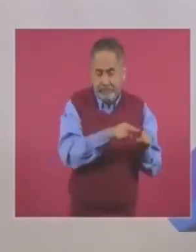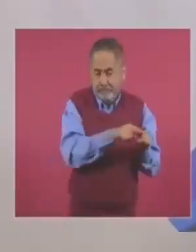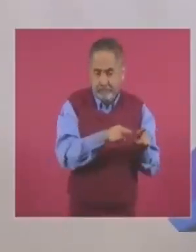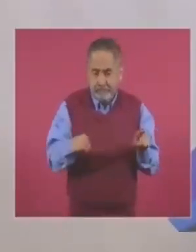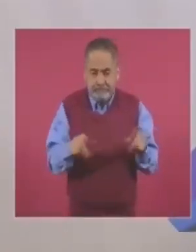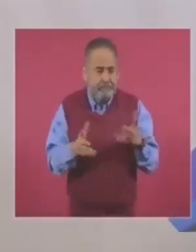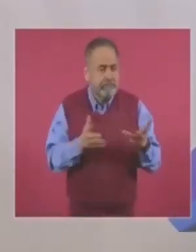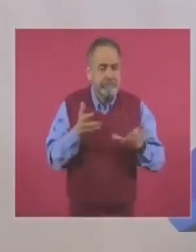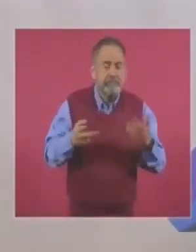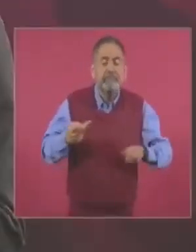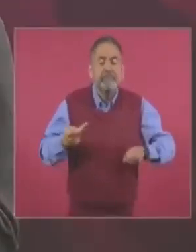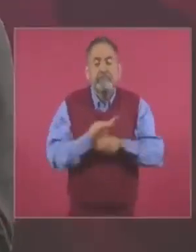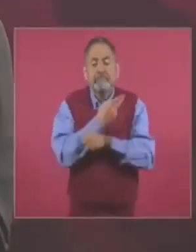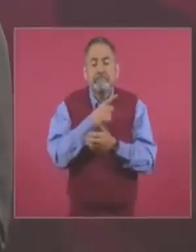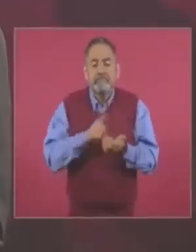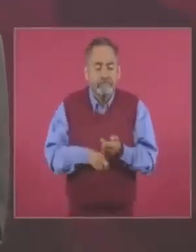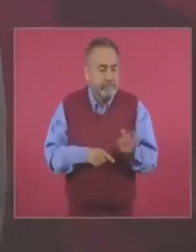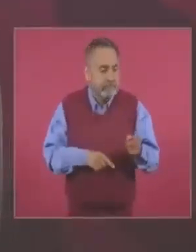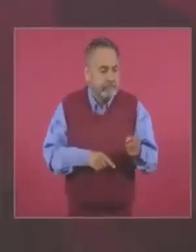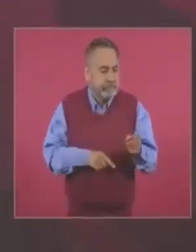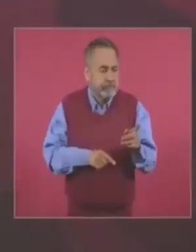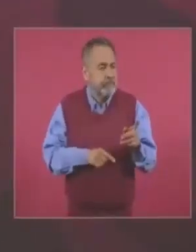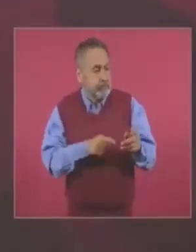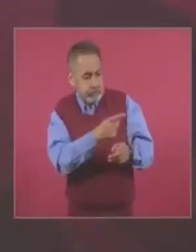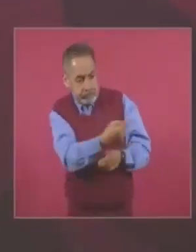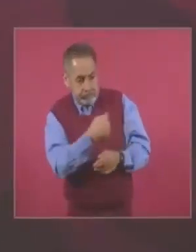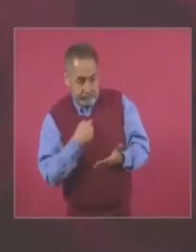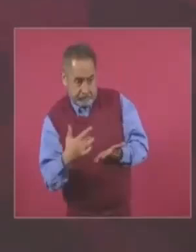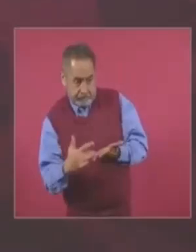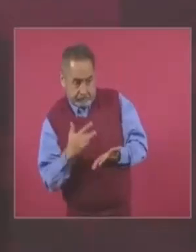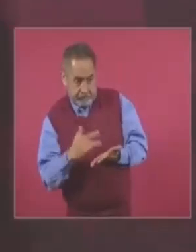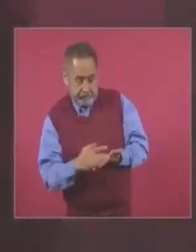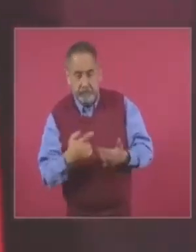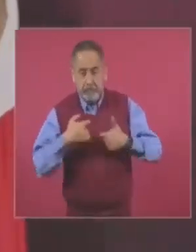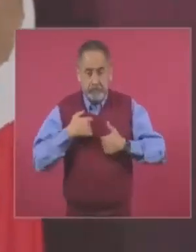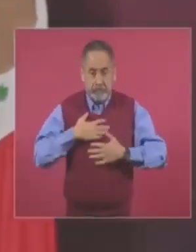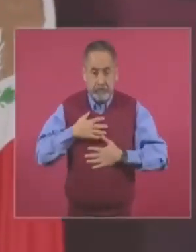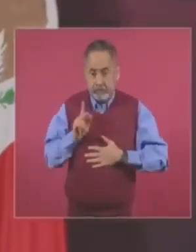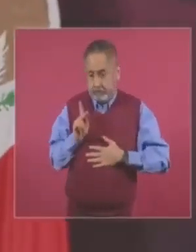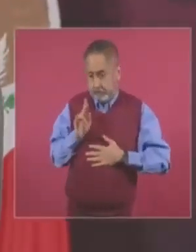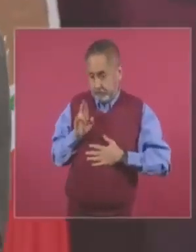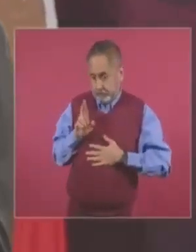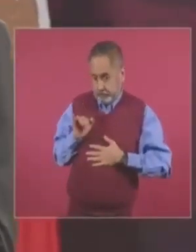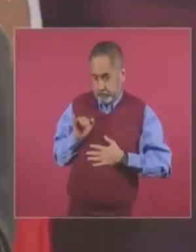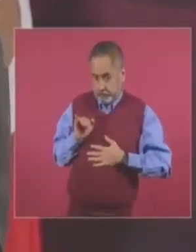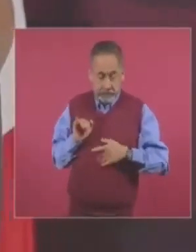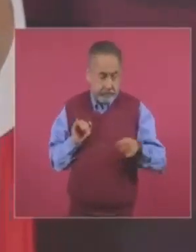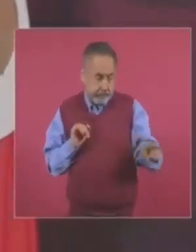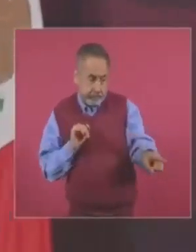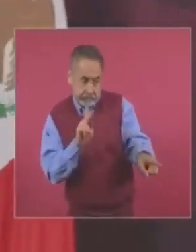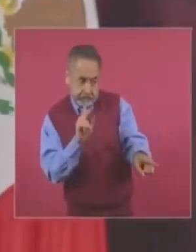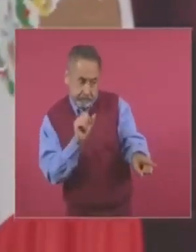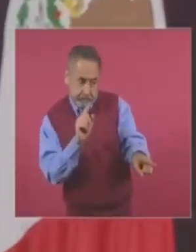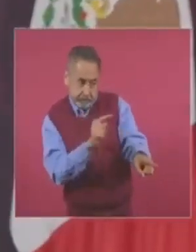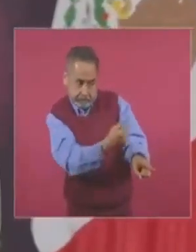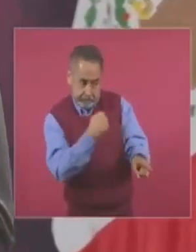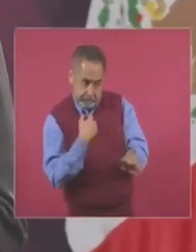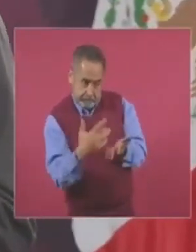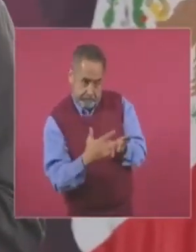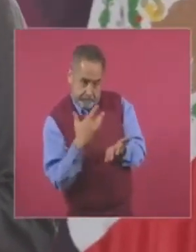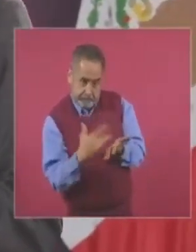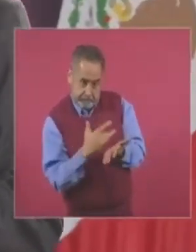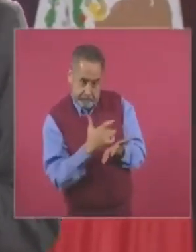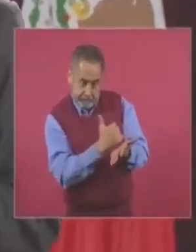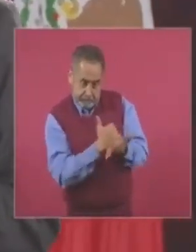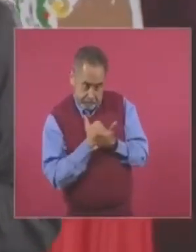situación hasta llegar a un punto de equilibrio donde se mantenía una relación estable. Pero dice el presidente, últimamente,